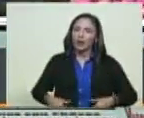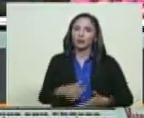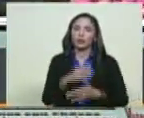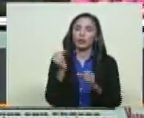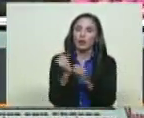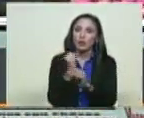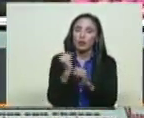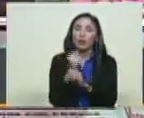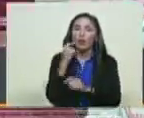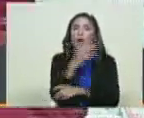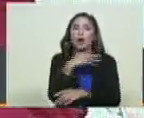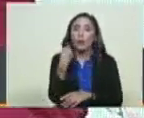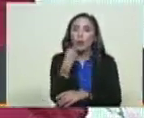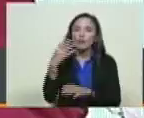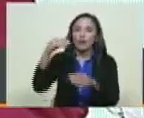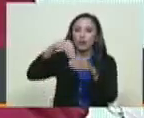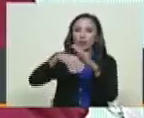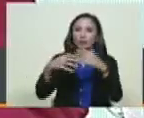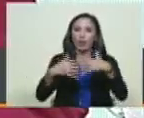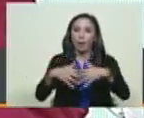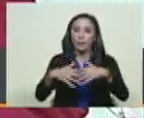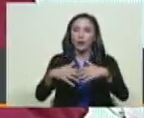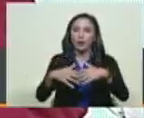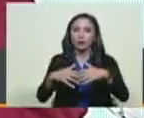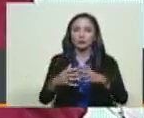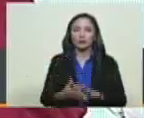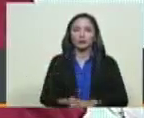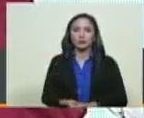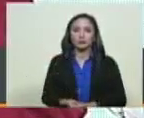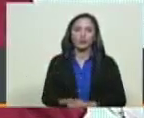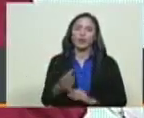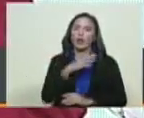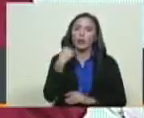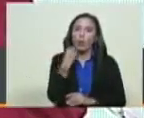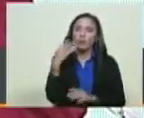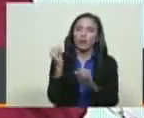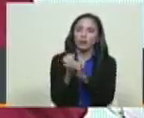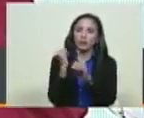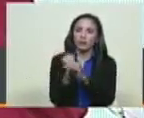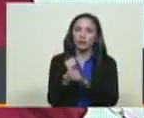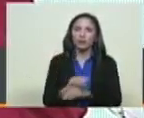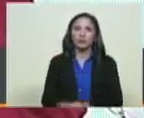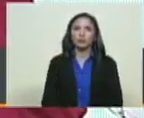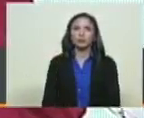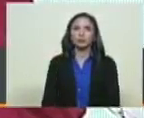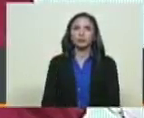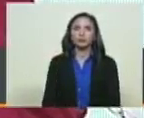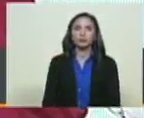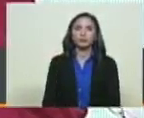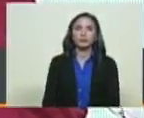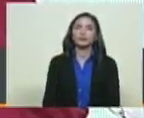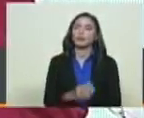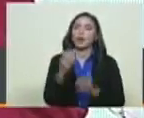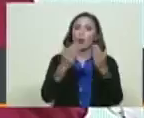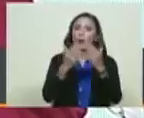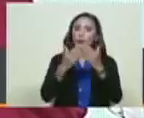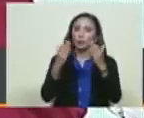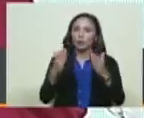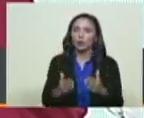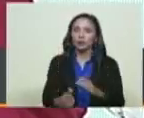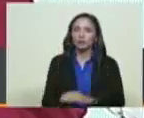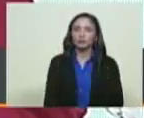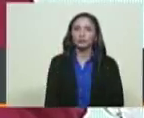juventud empresarial a la juventud trabajadora a la juventud estudiantil